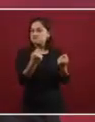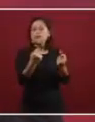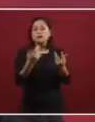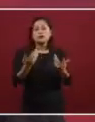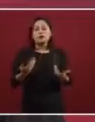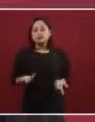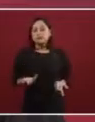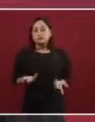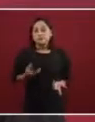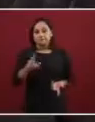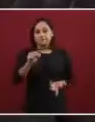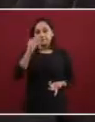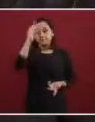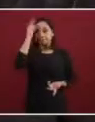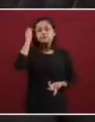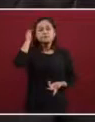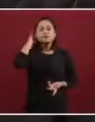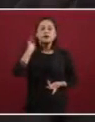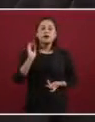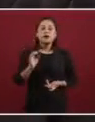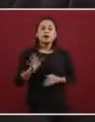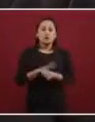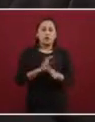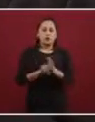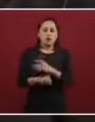Está el dicho de que dinero llama dinero,